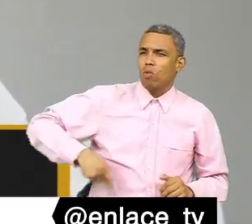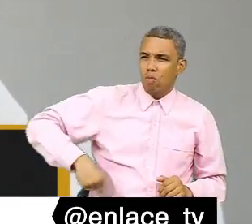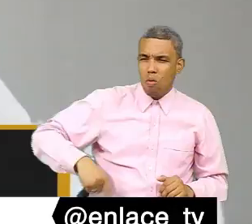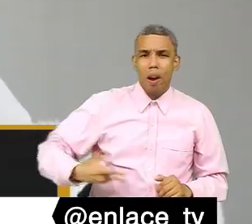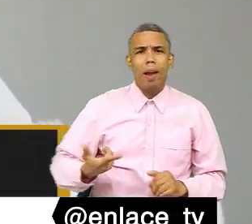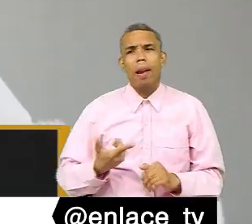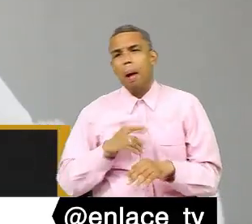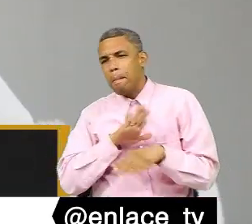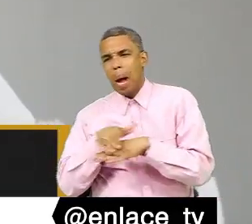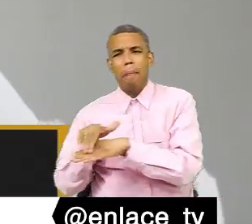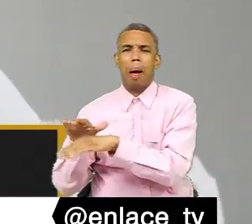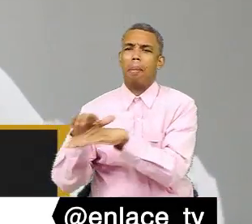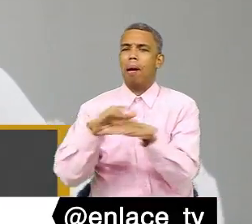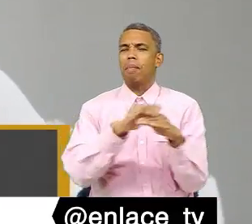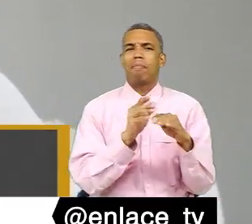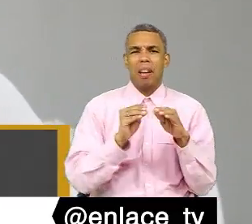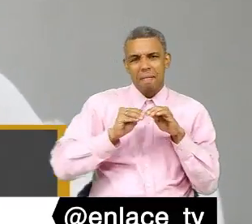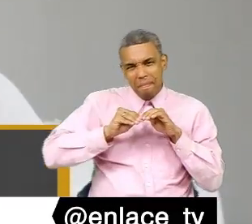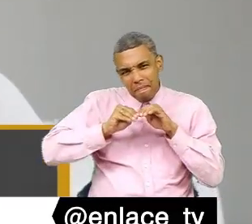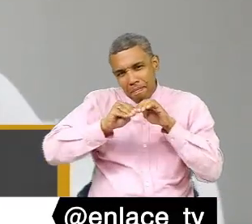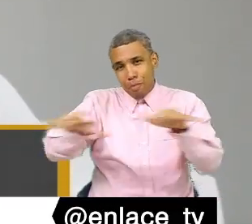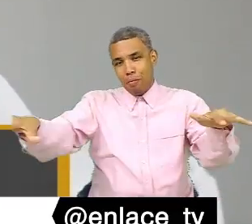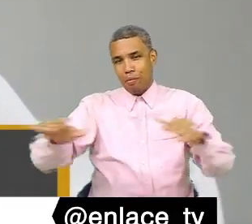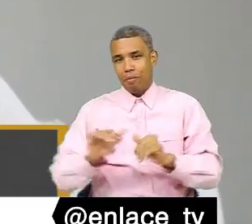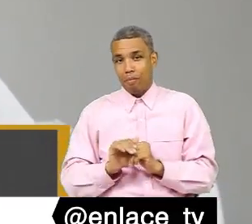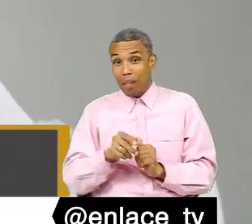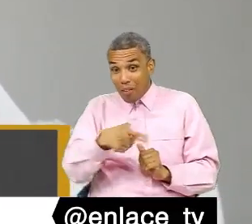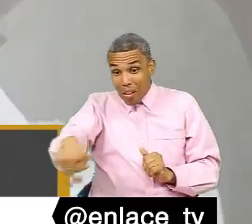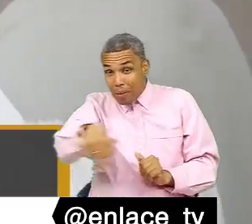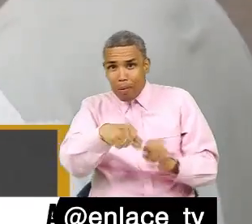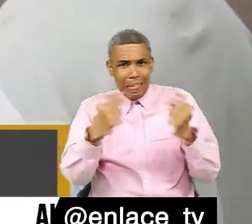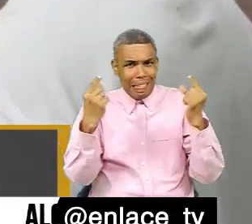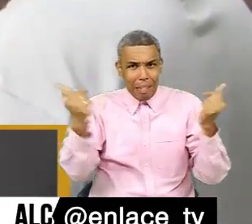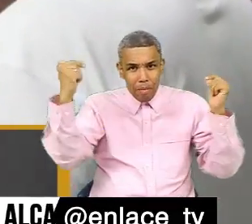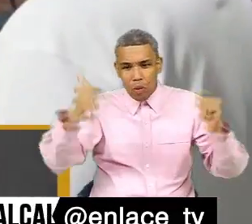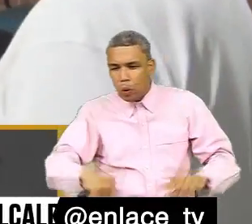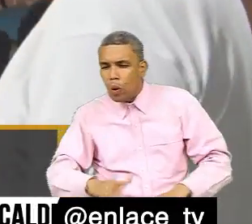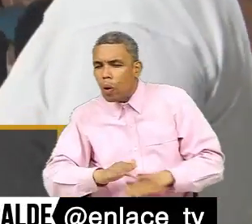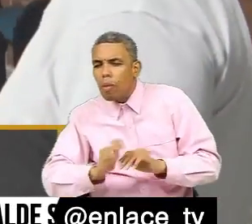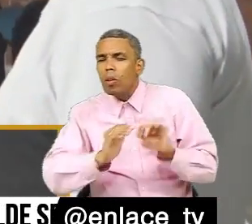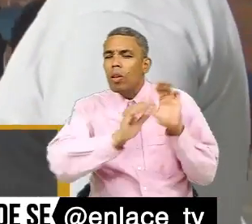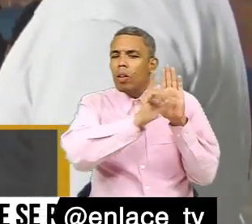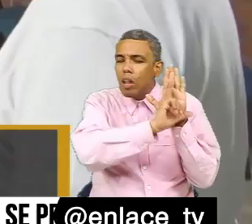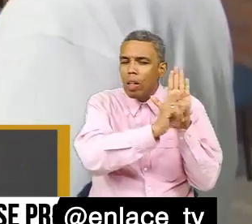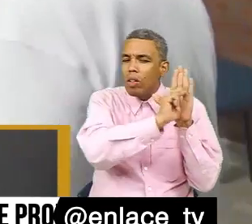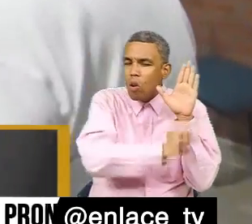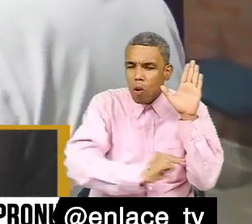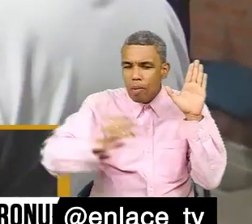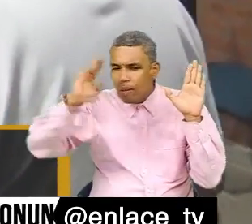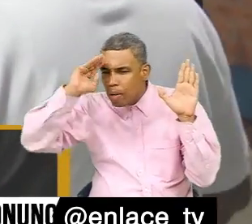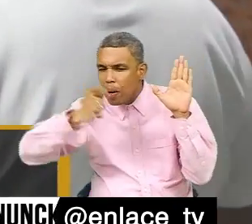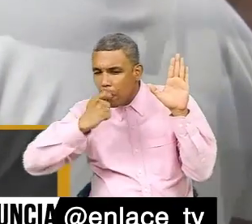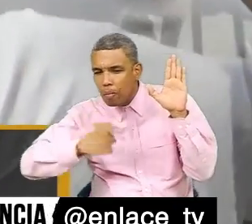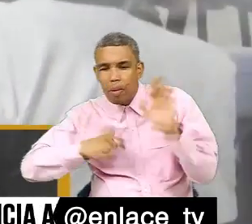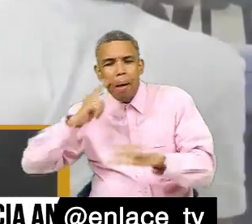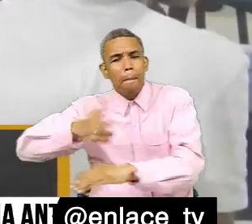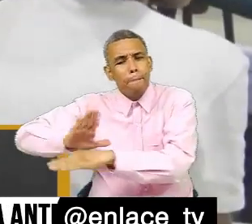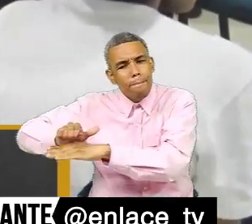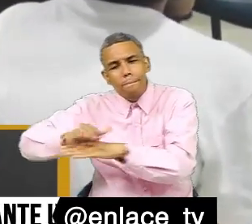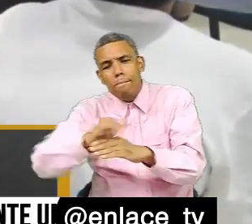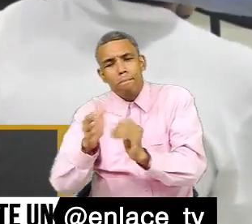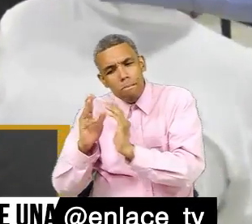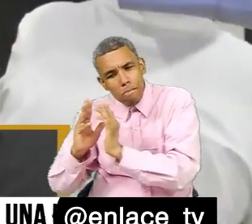estudian. Vamos a hacerles una inducción muy rápida sobre normas de tránsito. Los vamos a dotar de un